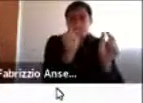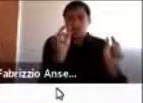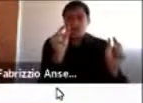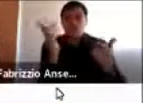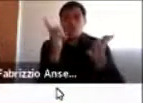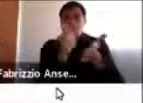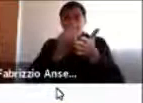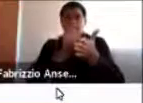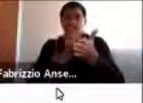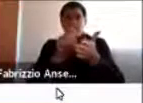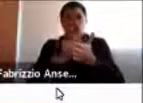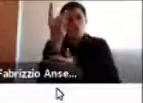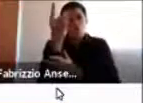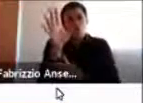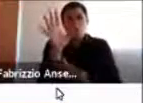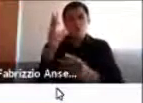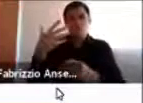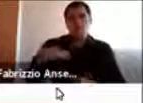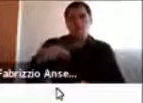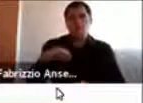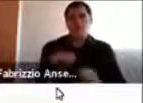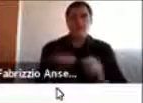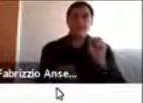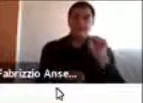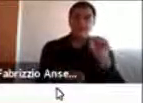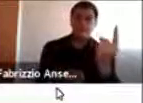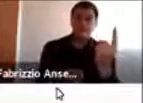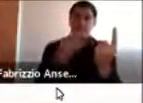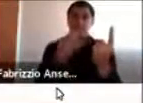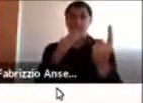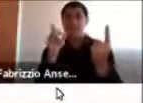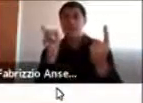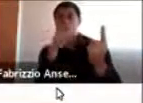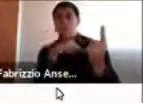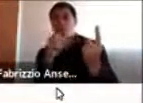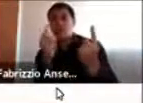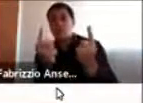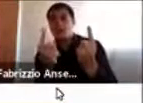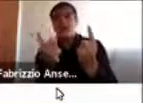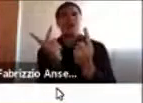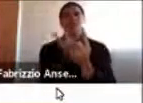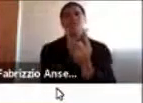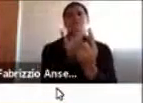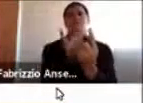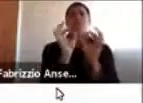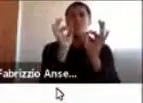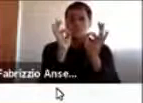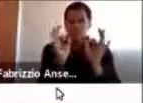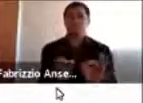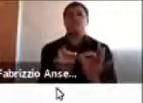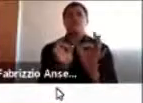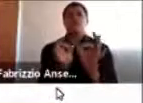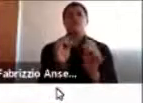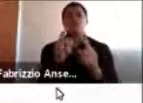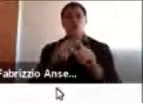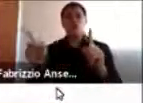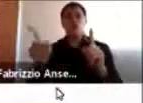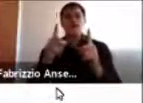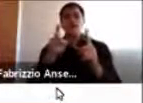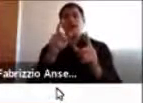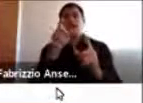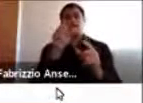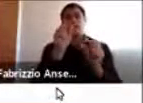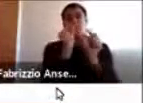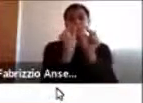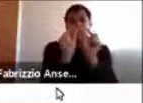la única cosa importante es que la primera y la última letra estén escritas en la posición correcta. El resto pueden estar totalmente mal y aún